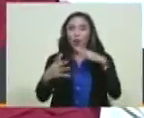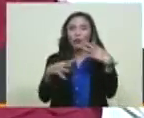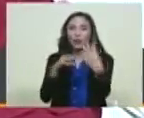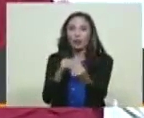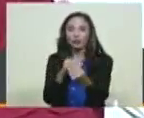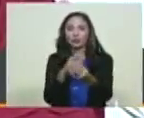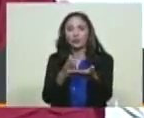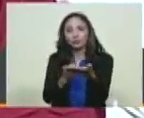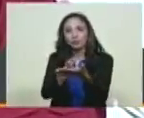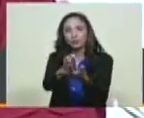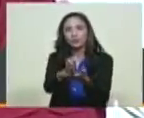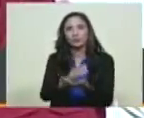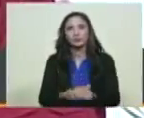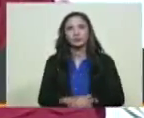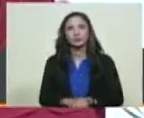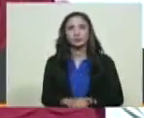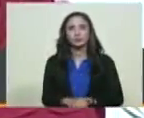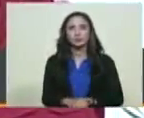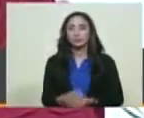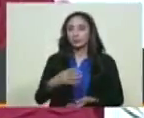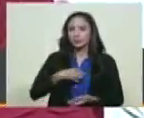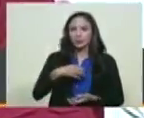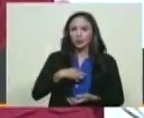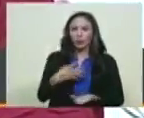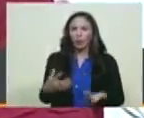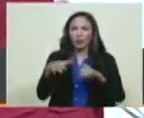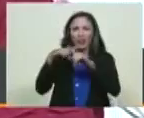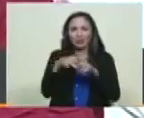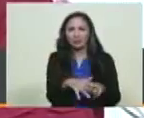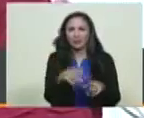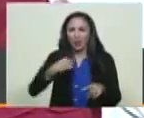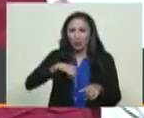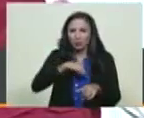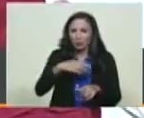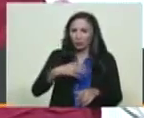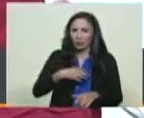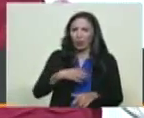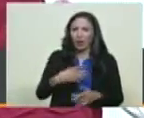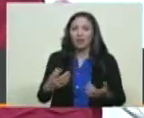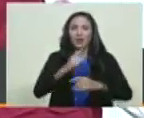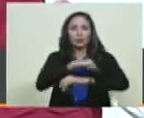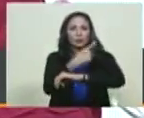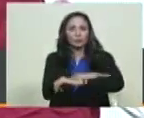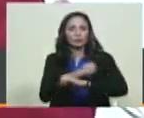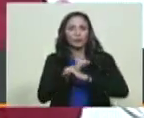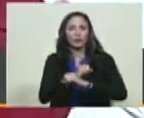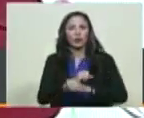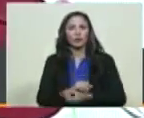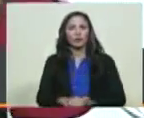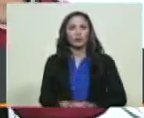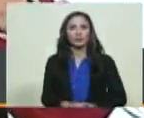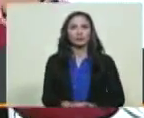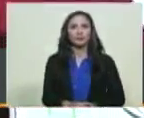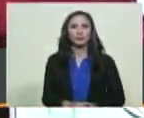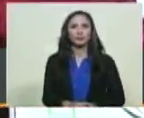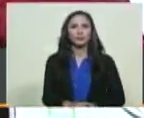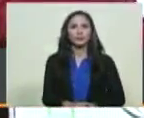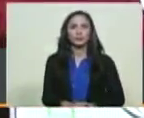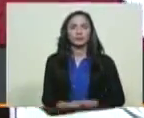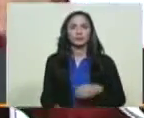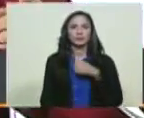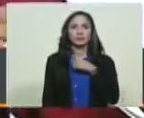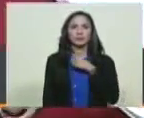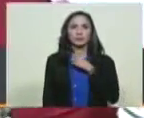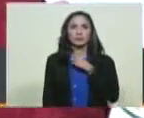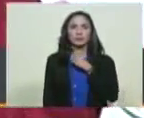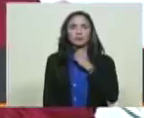y no han podido me podrán con nosotros por ninguna vía podrán